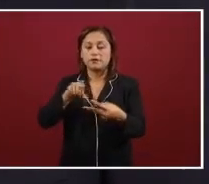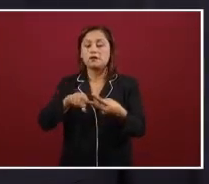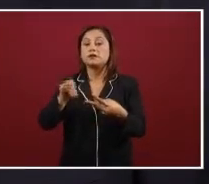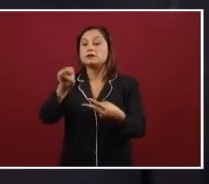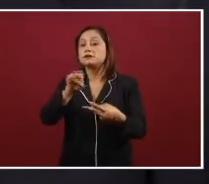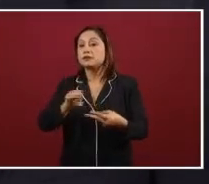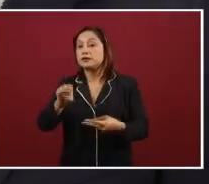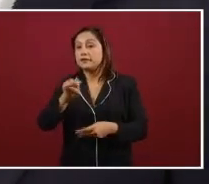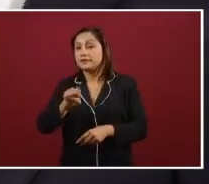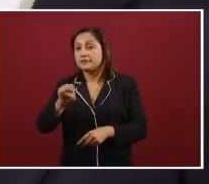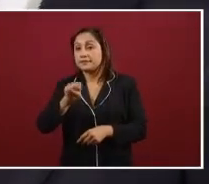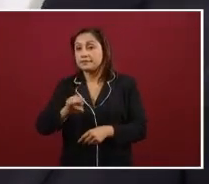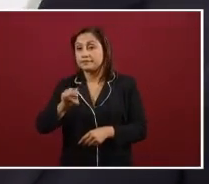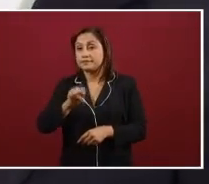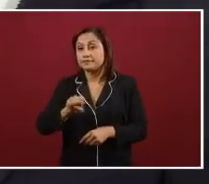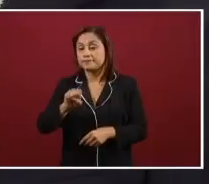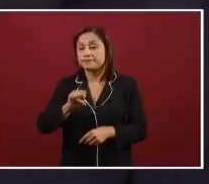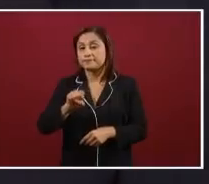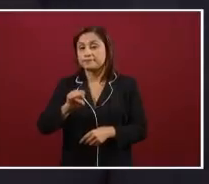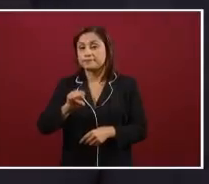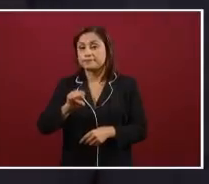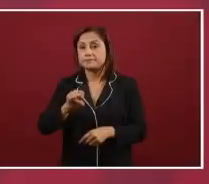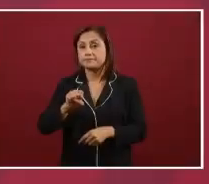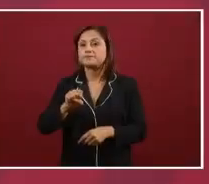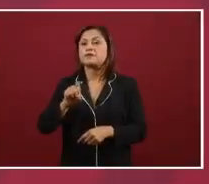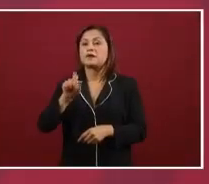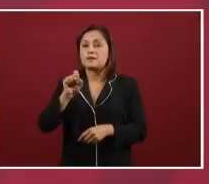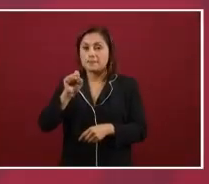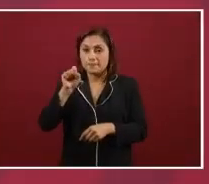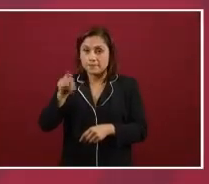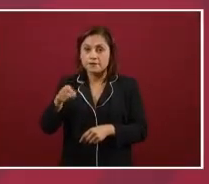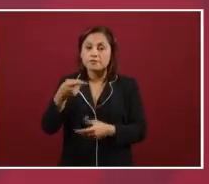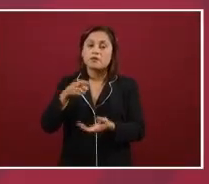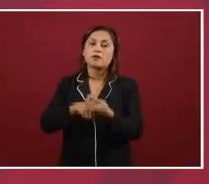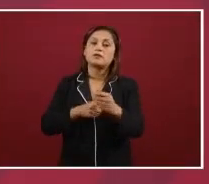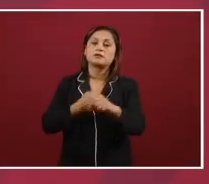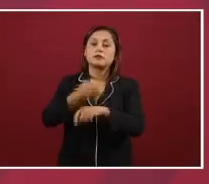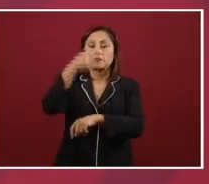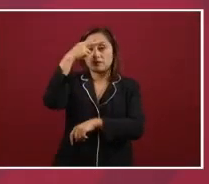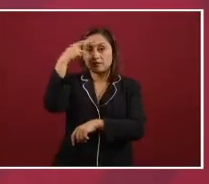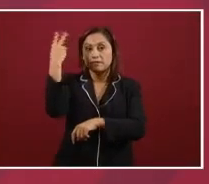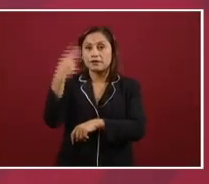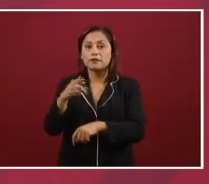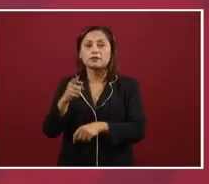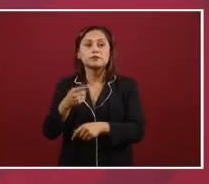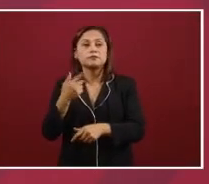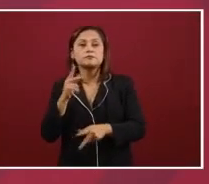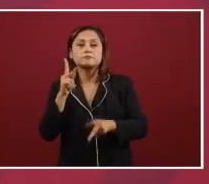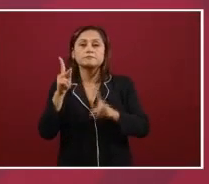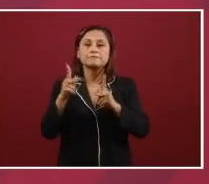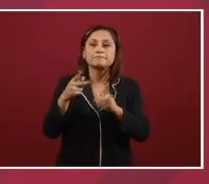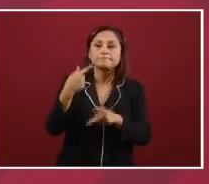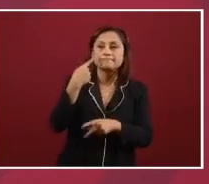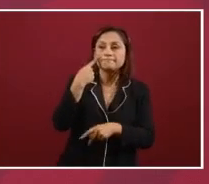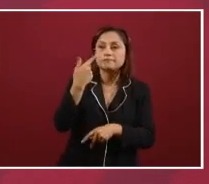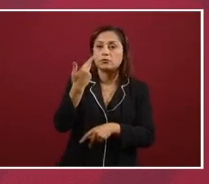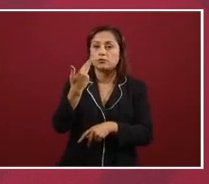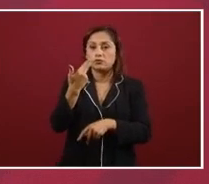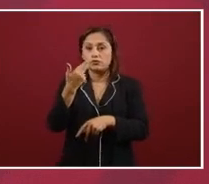también hospitales en el Estado de México. y el